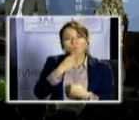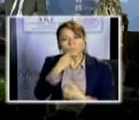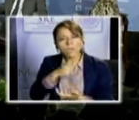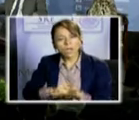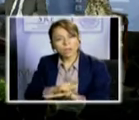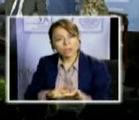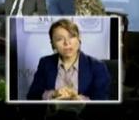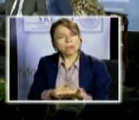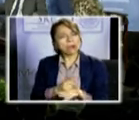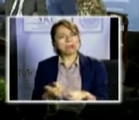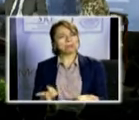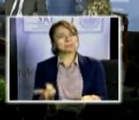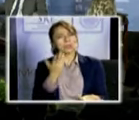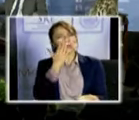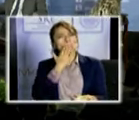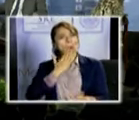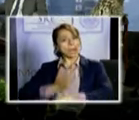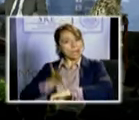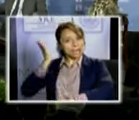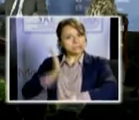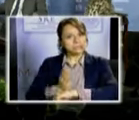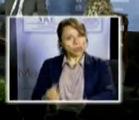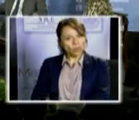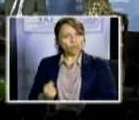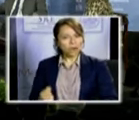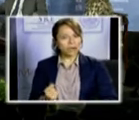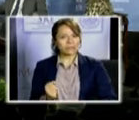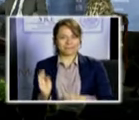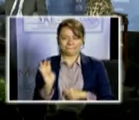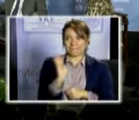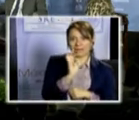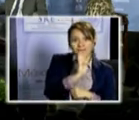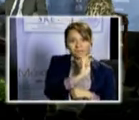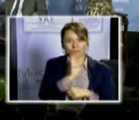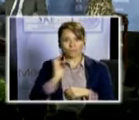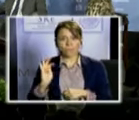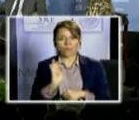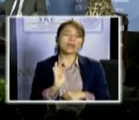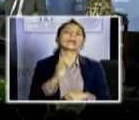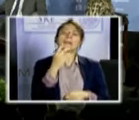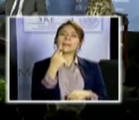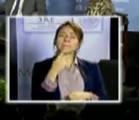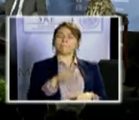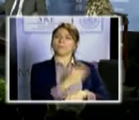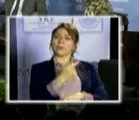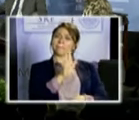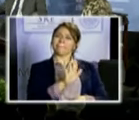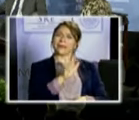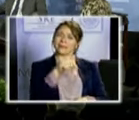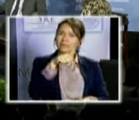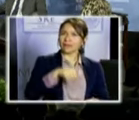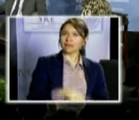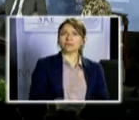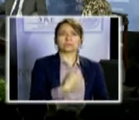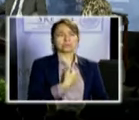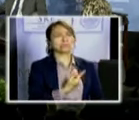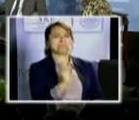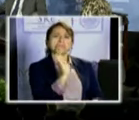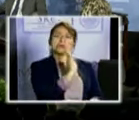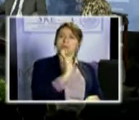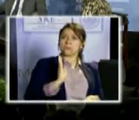voy a sacar yo mi marihuana? Porque si yo tengo marihuana, puedo consumirla, pero no necesariamente pude haberla adquirido.